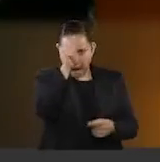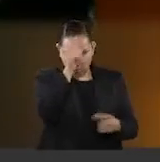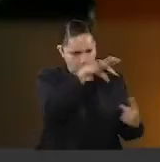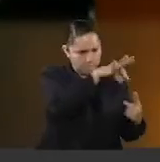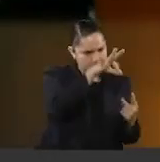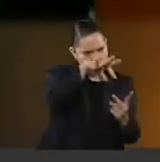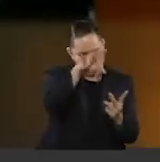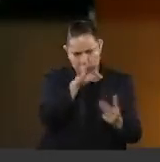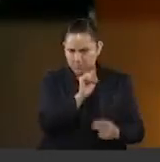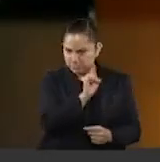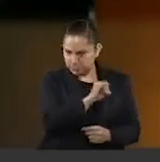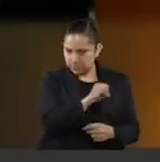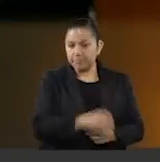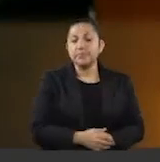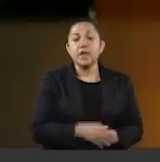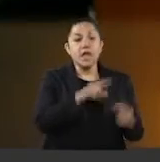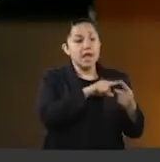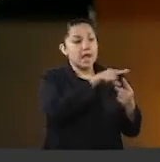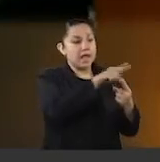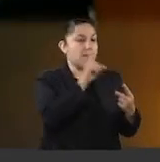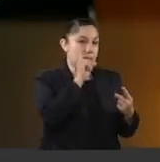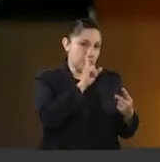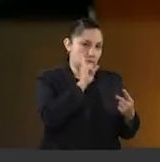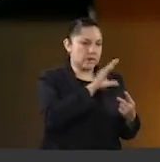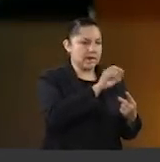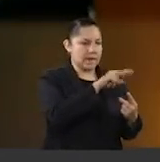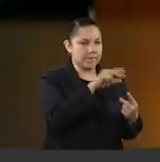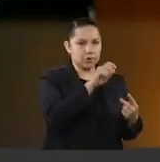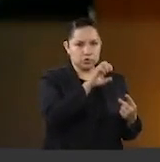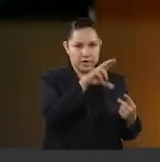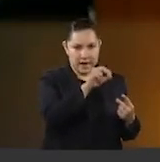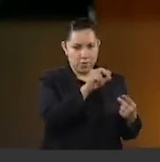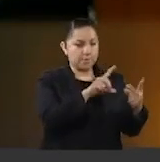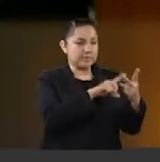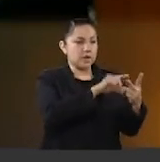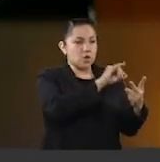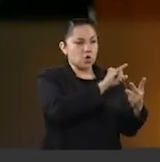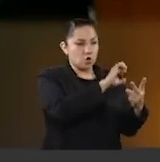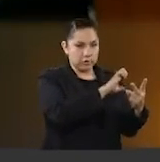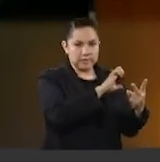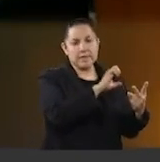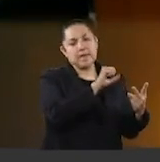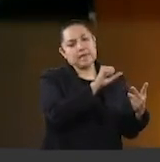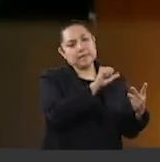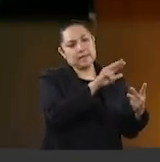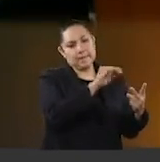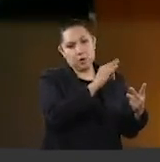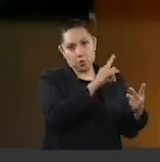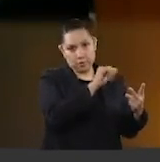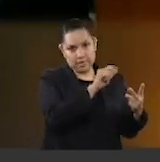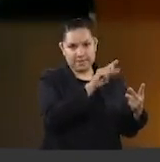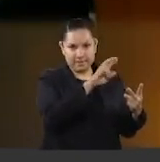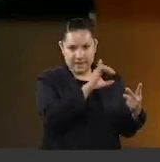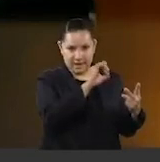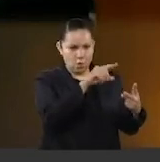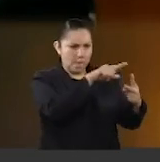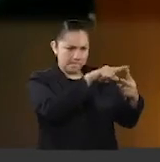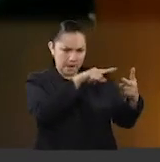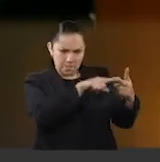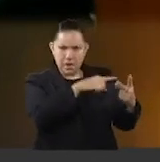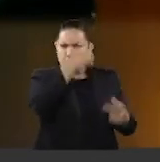La C. Carmen de la Soledad Moreno Toscano y el C. José Antonio Zabalgoitia Trejo cuentan con la